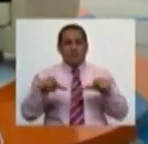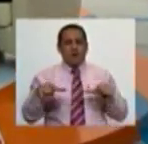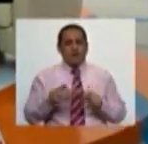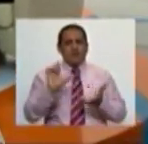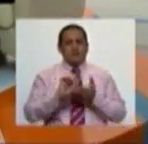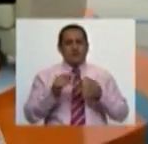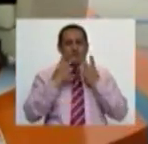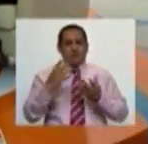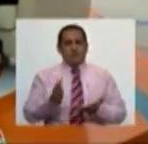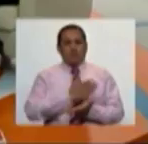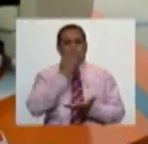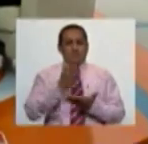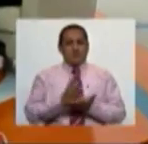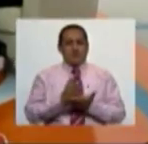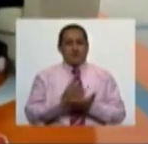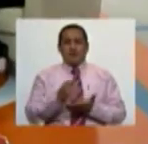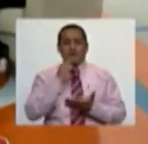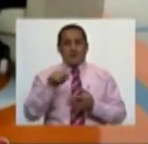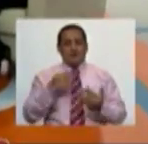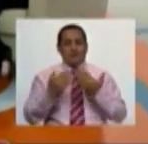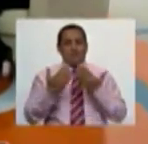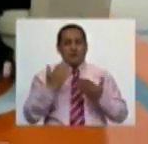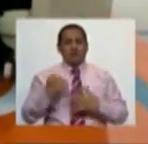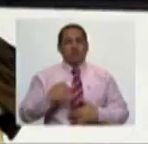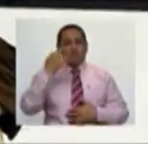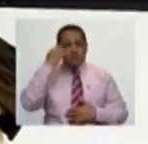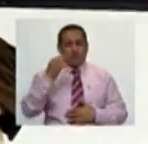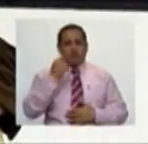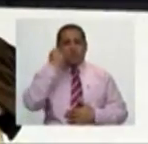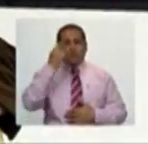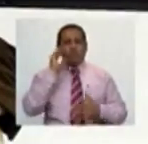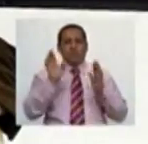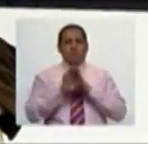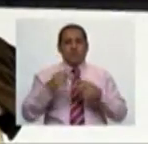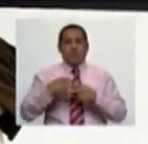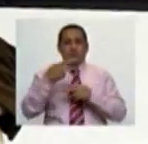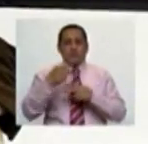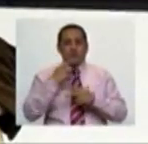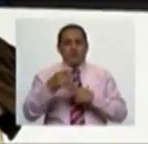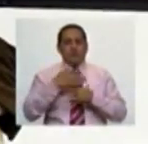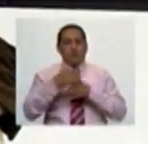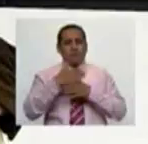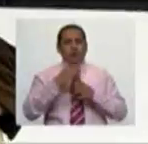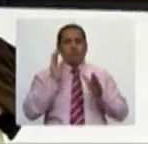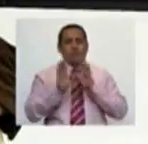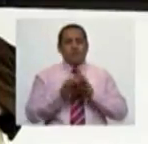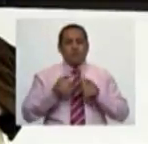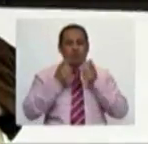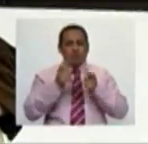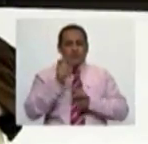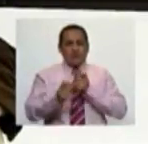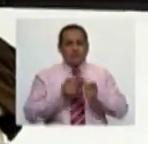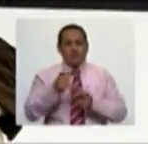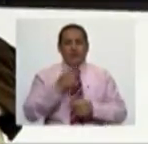cualquier espacio de la ciudad aparece vulnerable, ¿no? Entonces, en ese sentido creo que la comprensión del vecindario para colaborar, porque